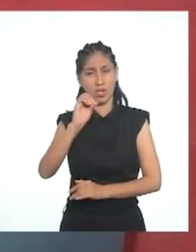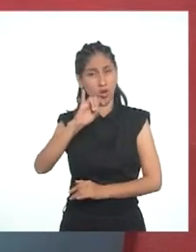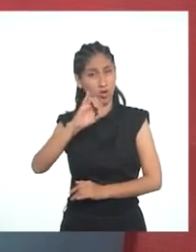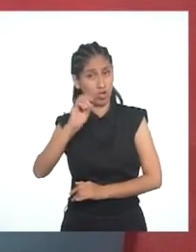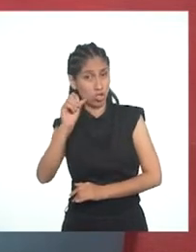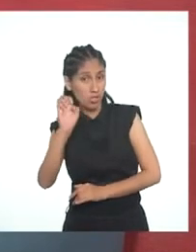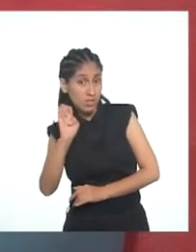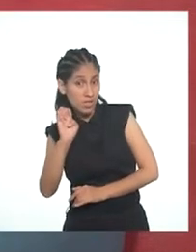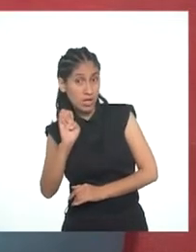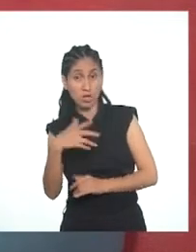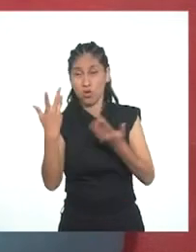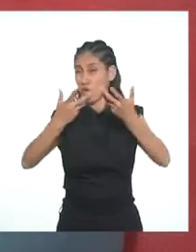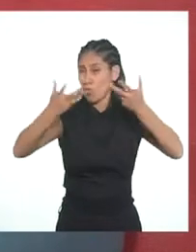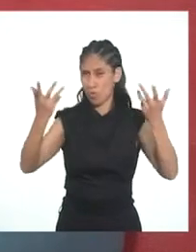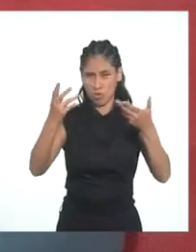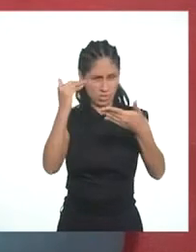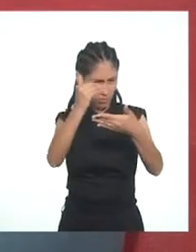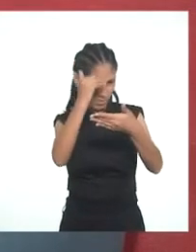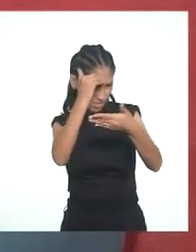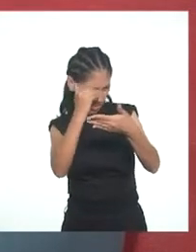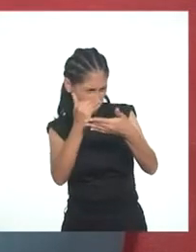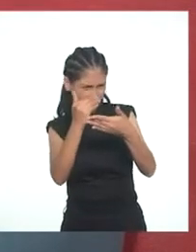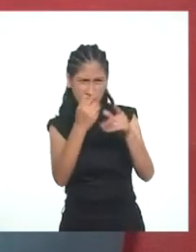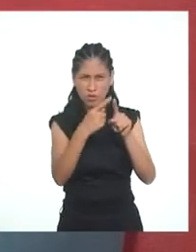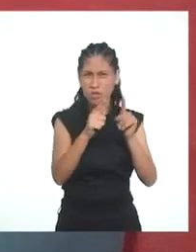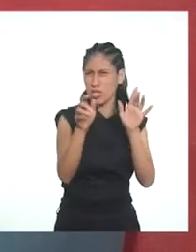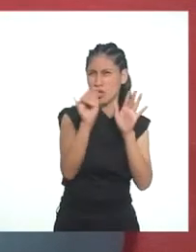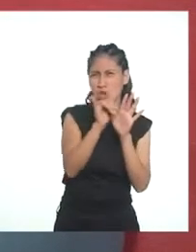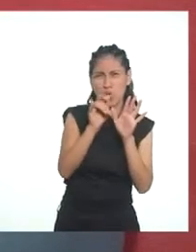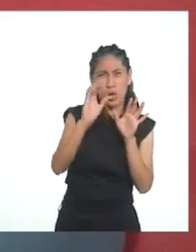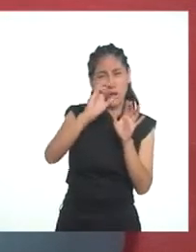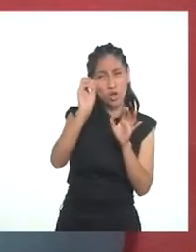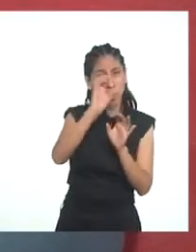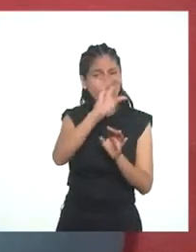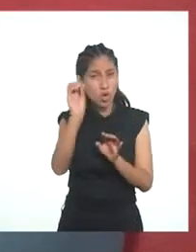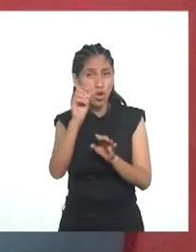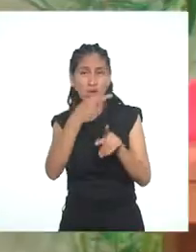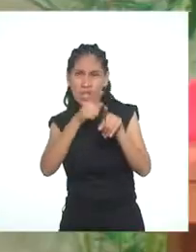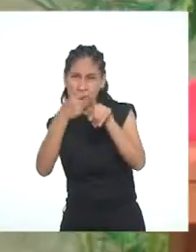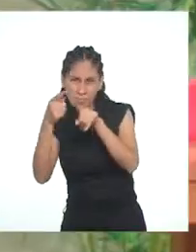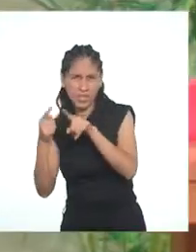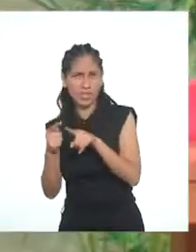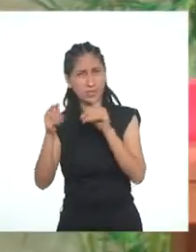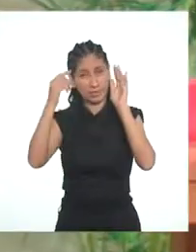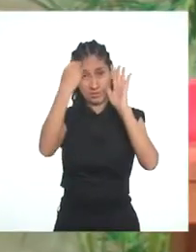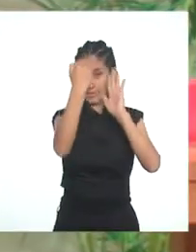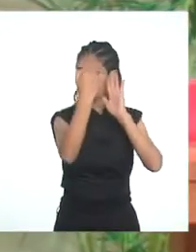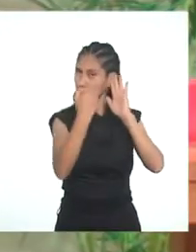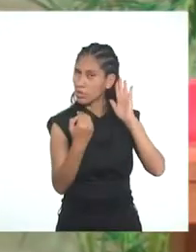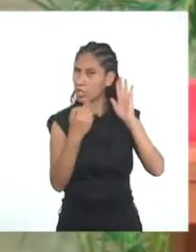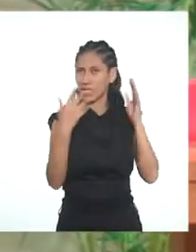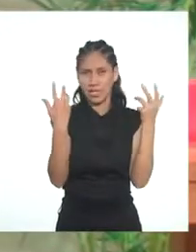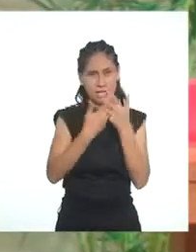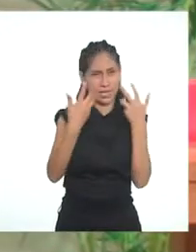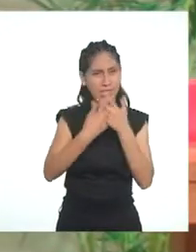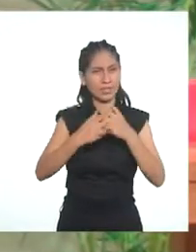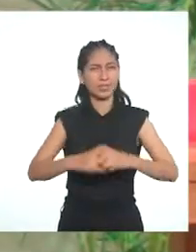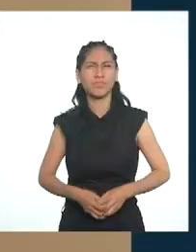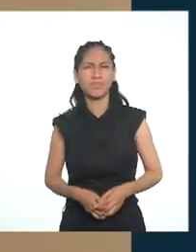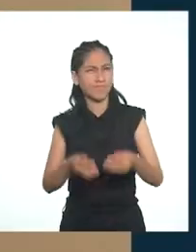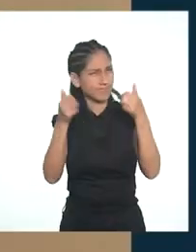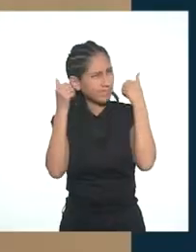encerrado dentro de una membrana nuclear. Se presentan formas de bastones, cocos y espirilos. Estas son las del dominio